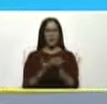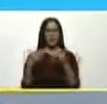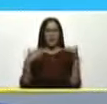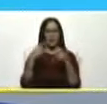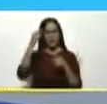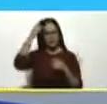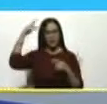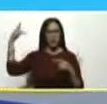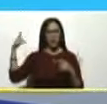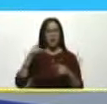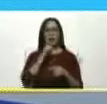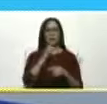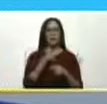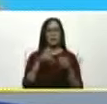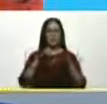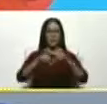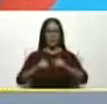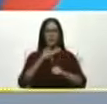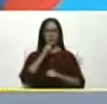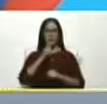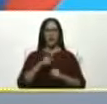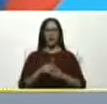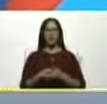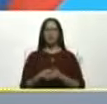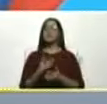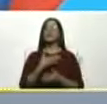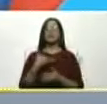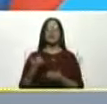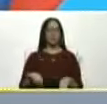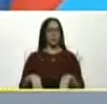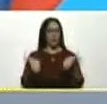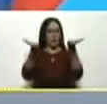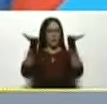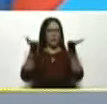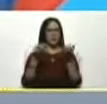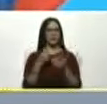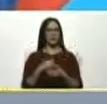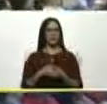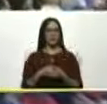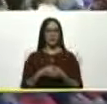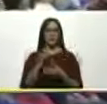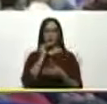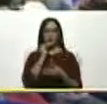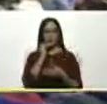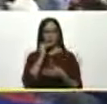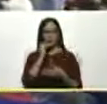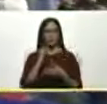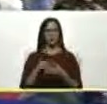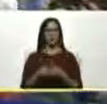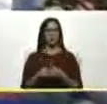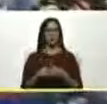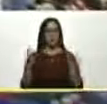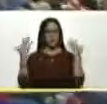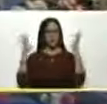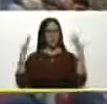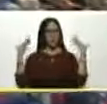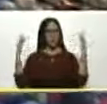imperio del mal. Y que quiero se pongan de pie, muchachos de la cuarta generación, para que le demos un